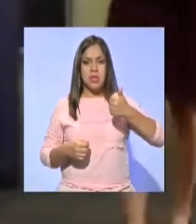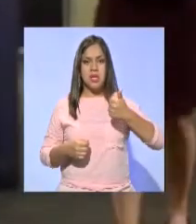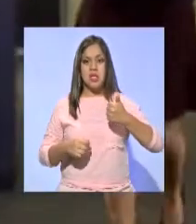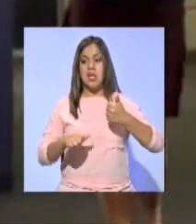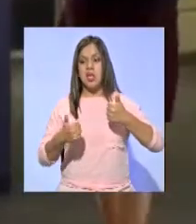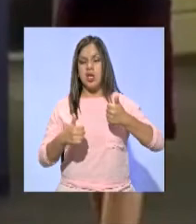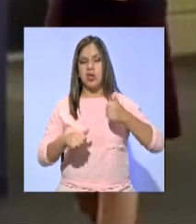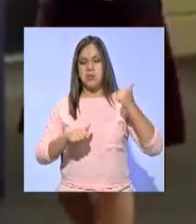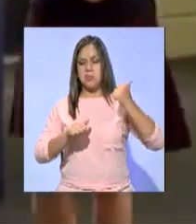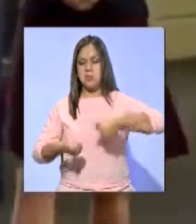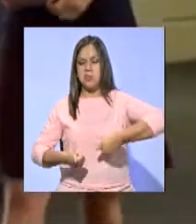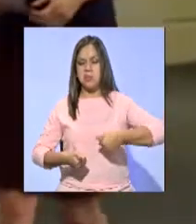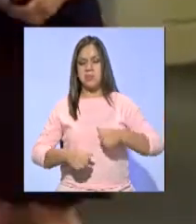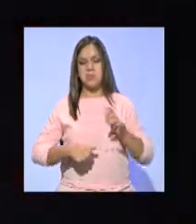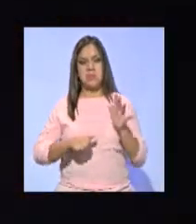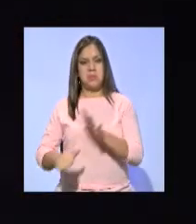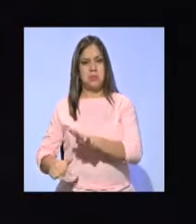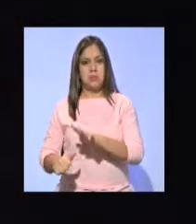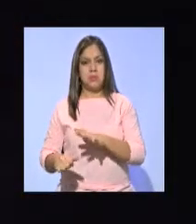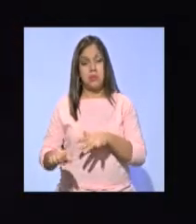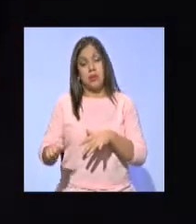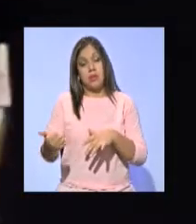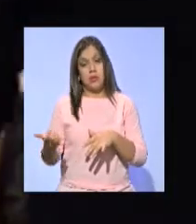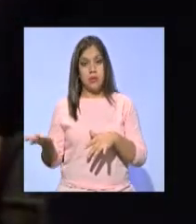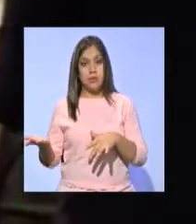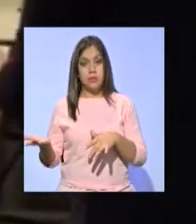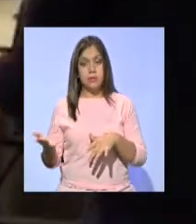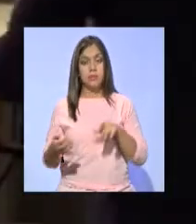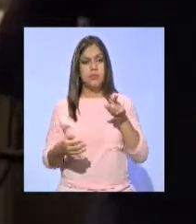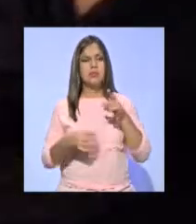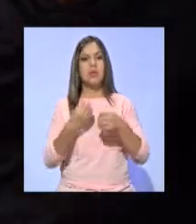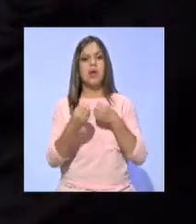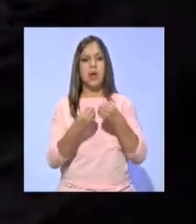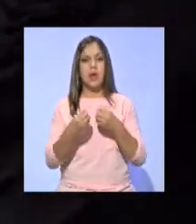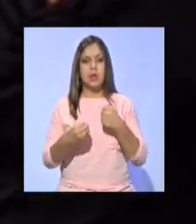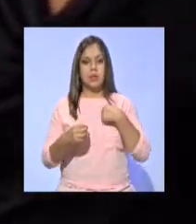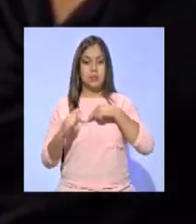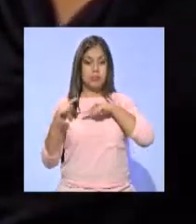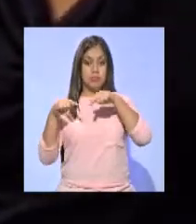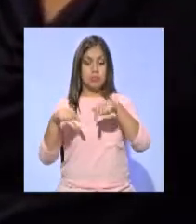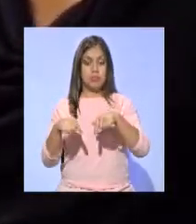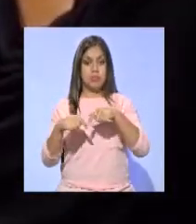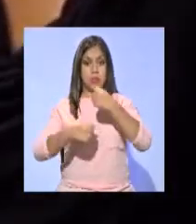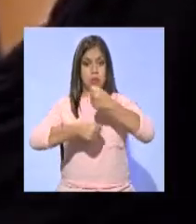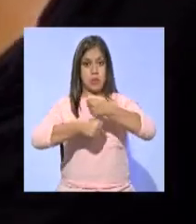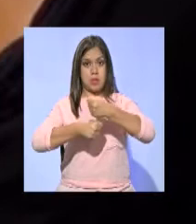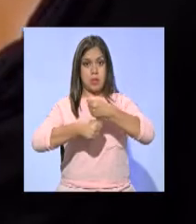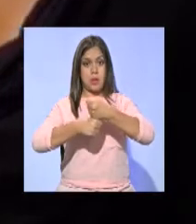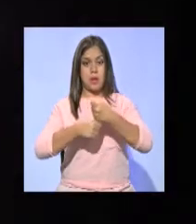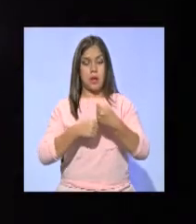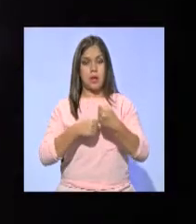pisoteando a la gente, digamos. El comportamiento que ella tenía cuando uno se presentaba el trabajo,